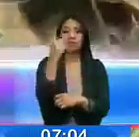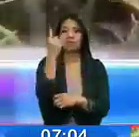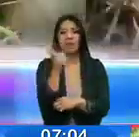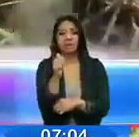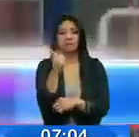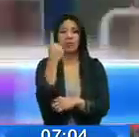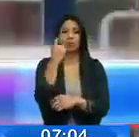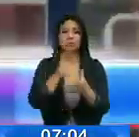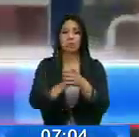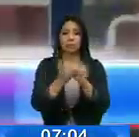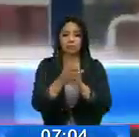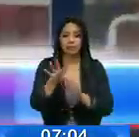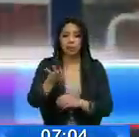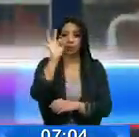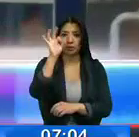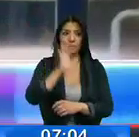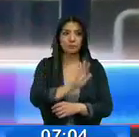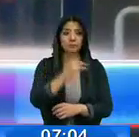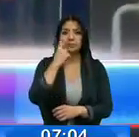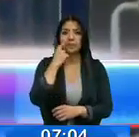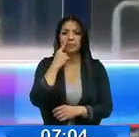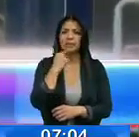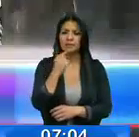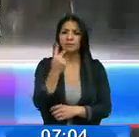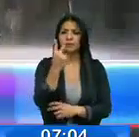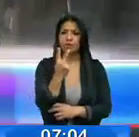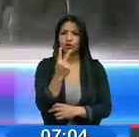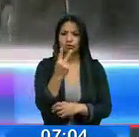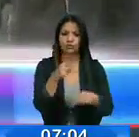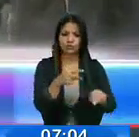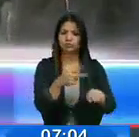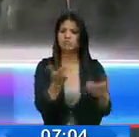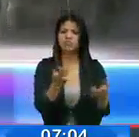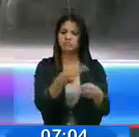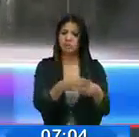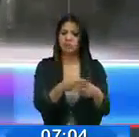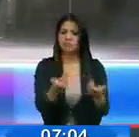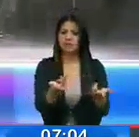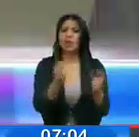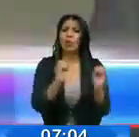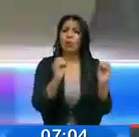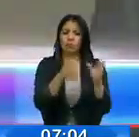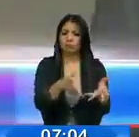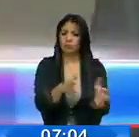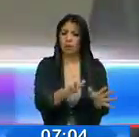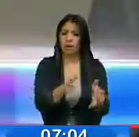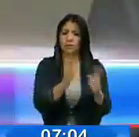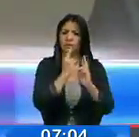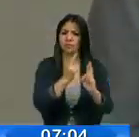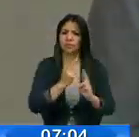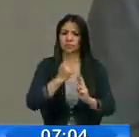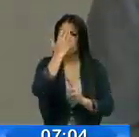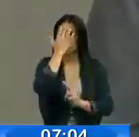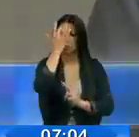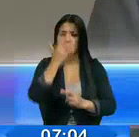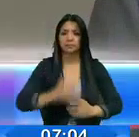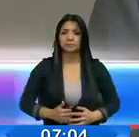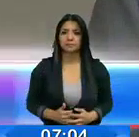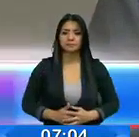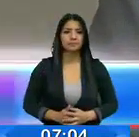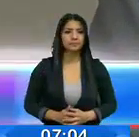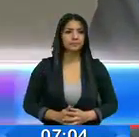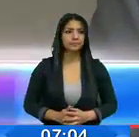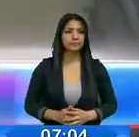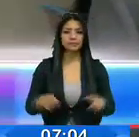noviembre campoverde explica por qué dos de ellos se declararon indeterminados es definitivamente hay cosas que